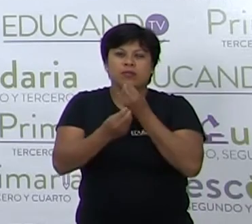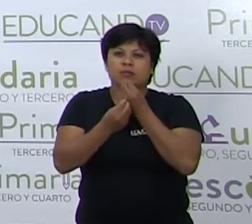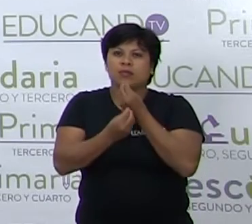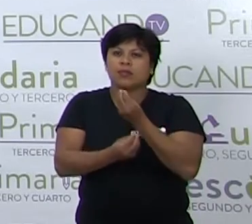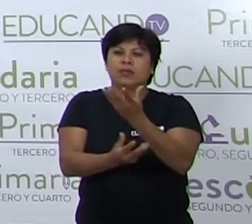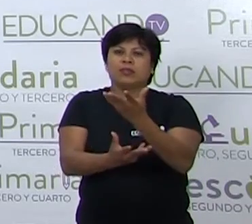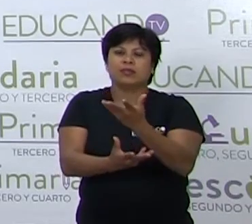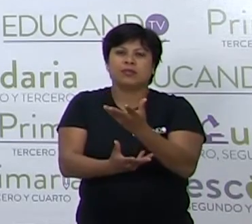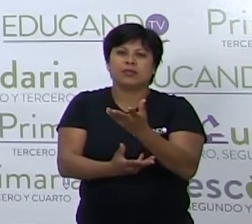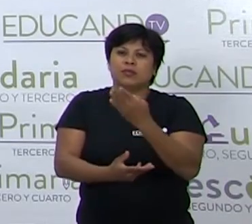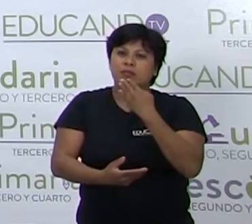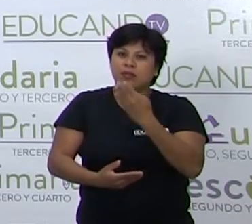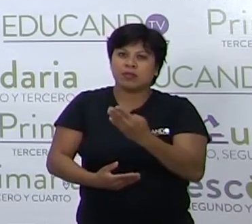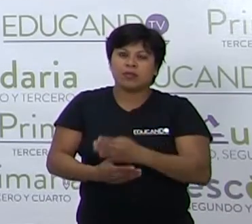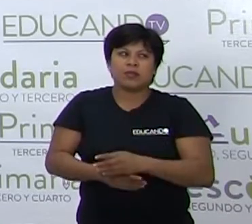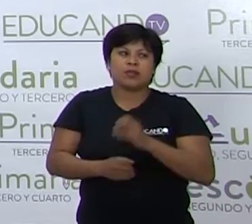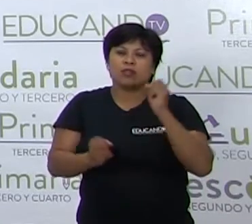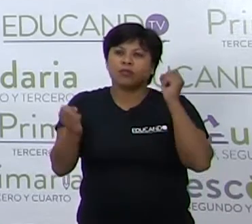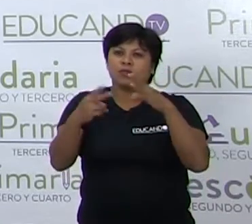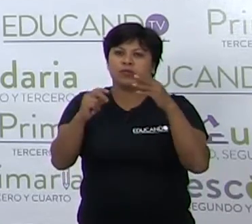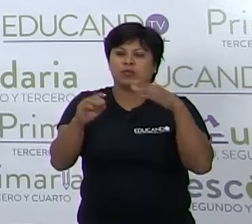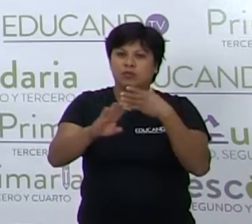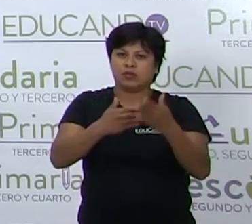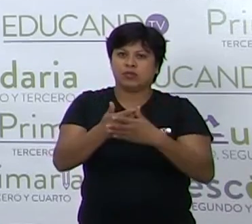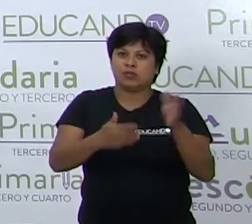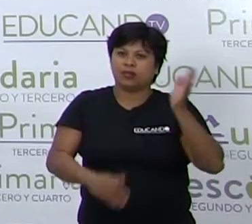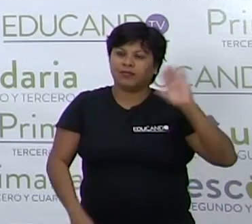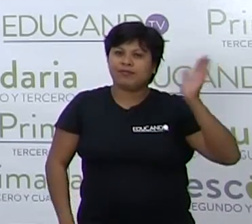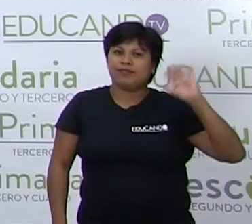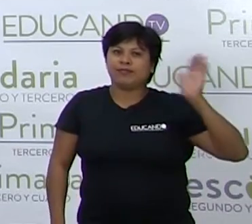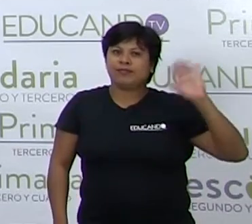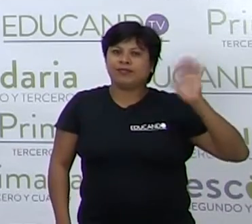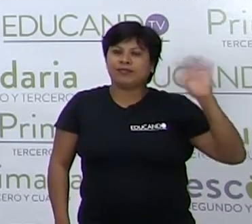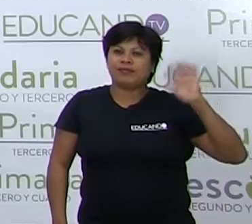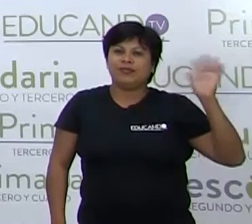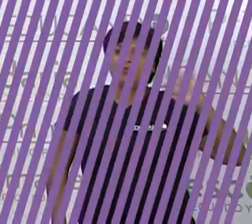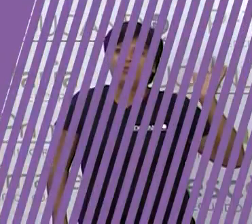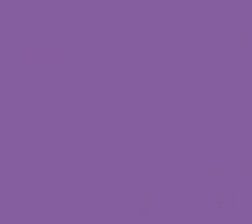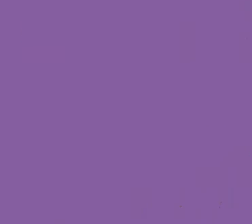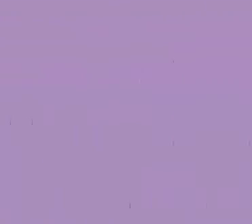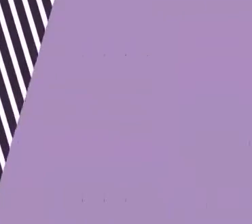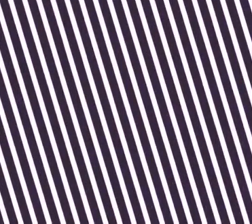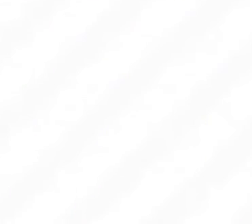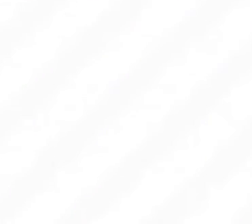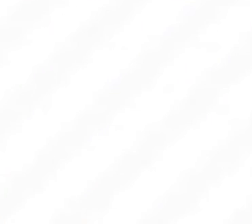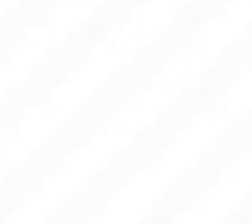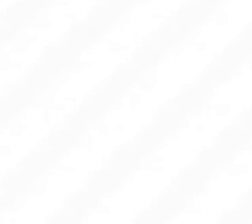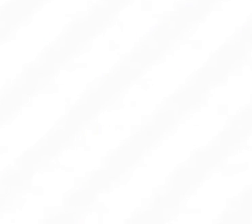un gran beso, pórtate bien y nos vemos a la próxima. Hasta pronto.